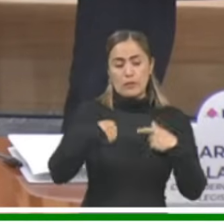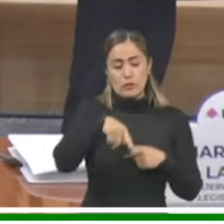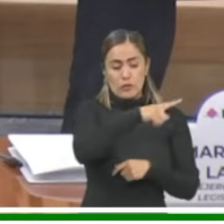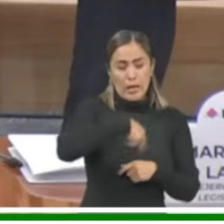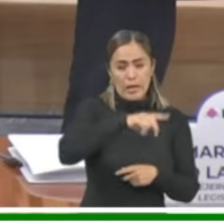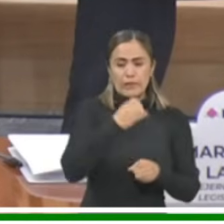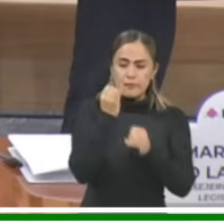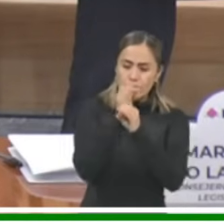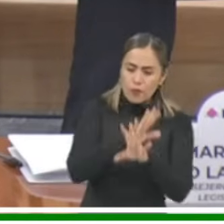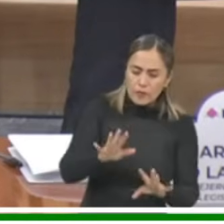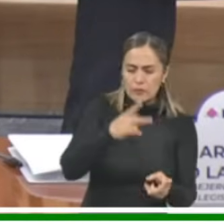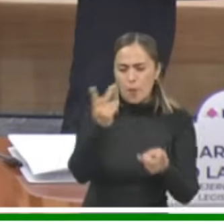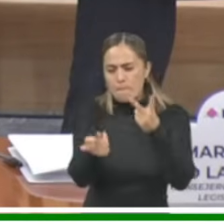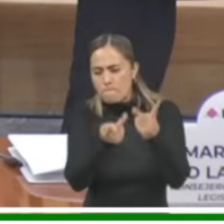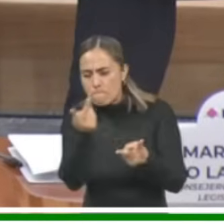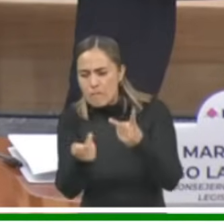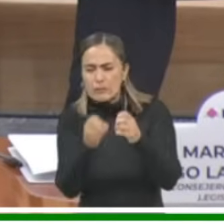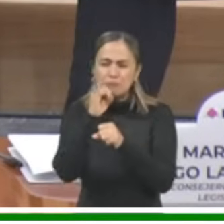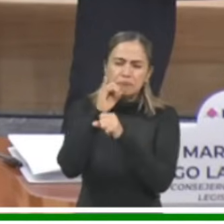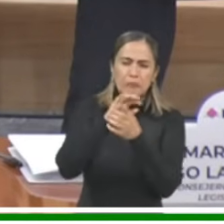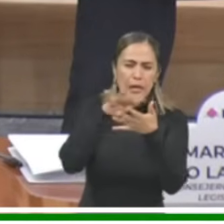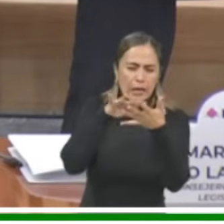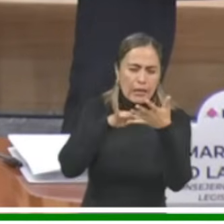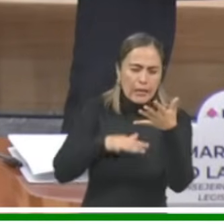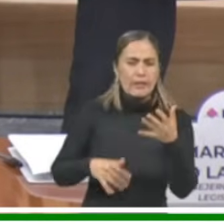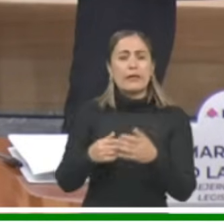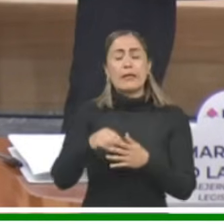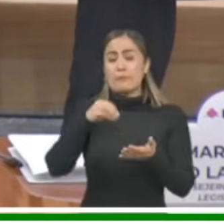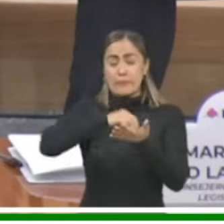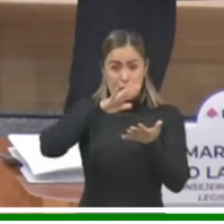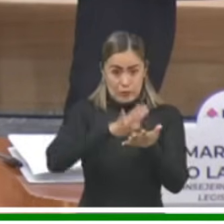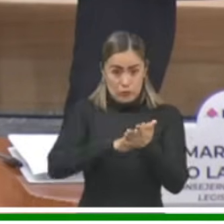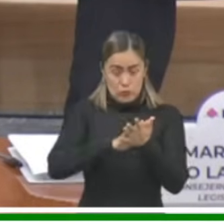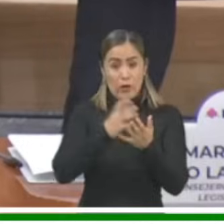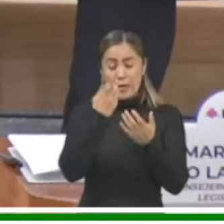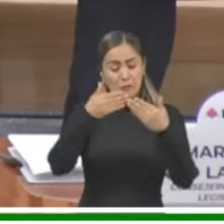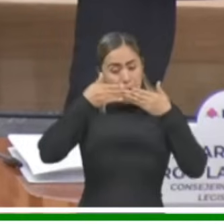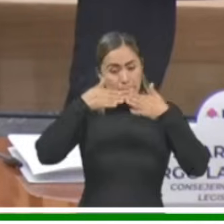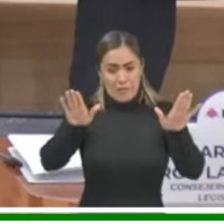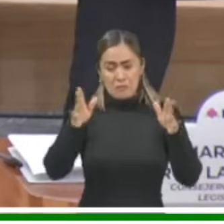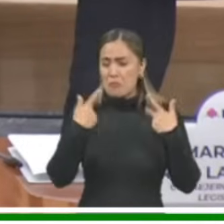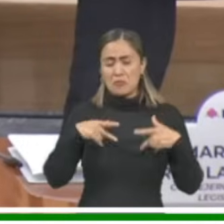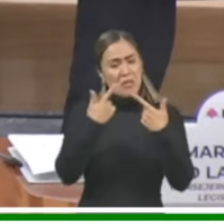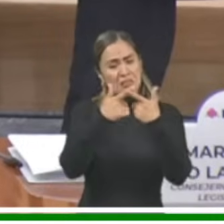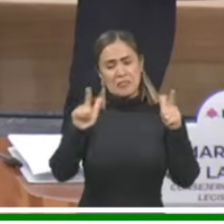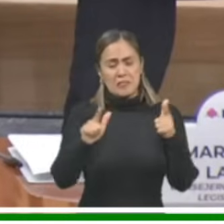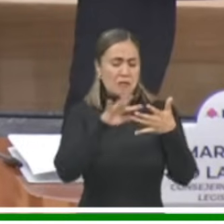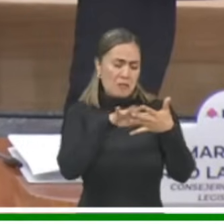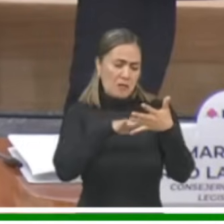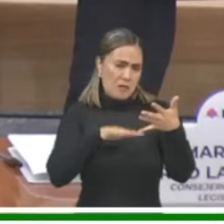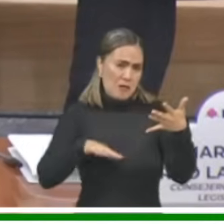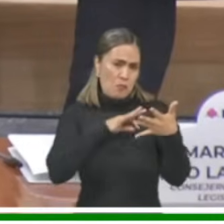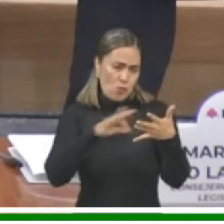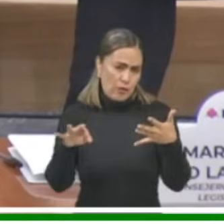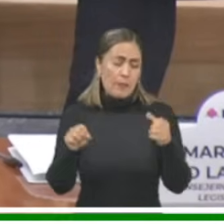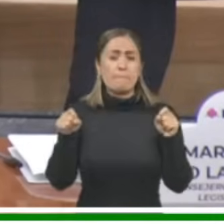la información. El registro será público para que todas las personas que así lo deseen puedan consultarlo. Aunado a esto, en materia de